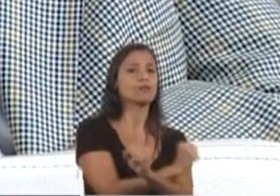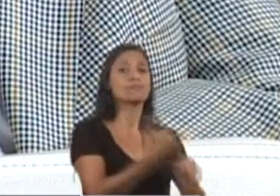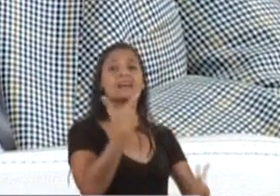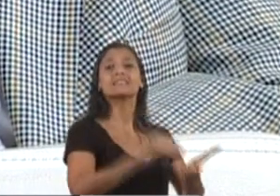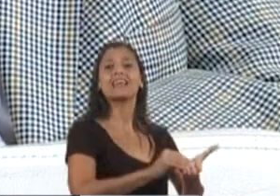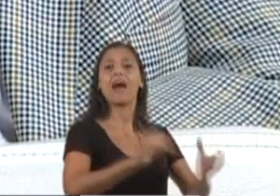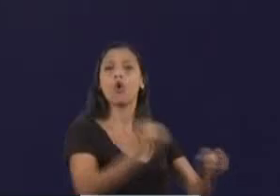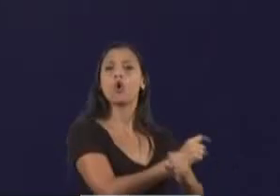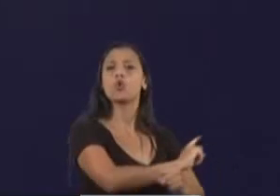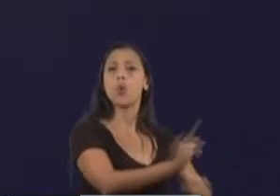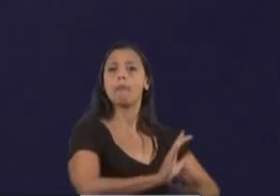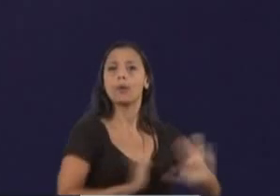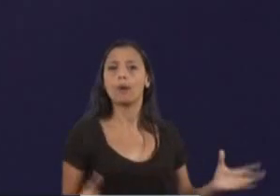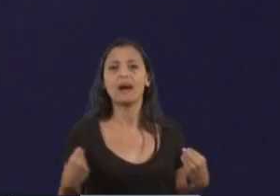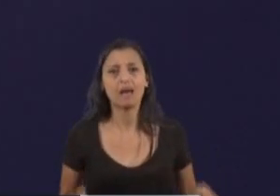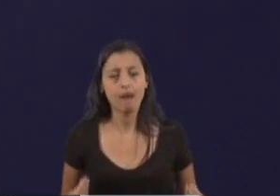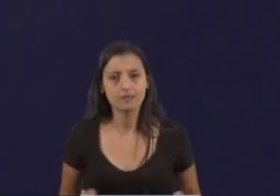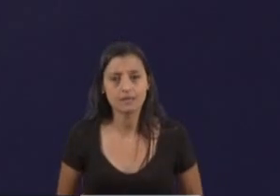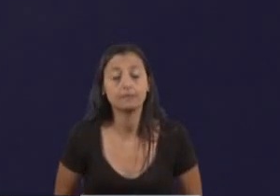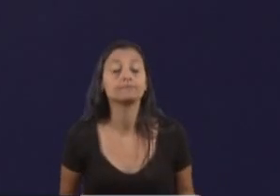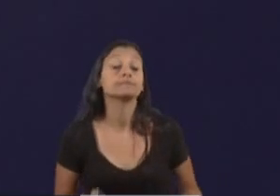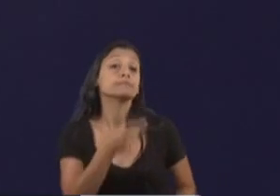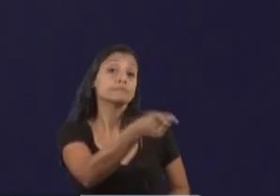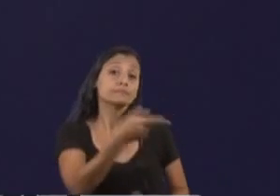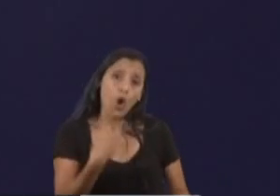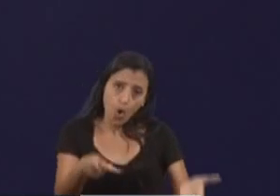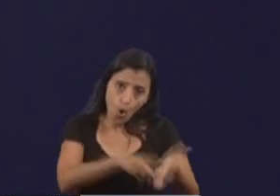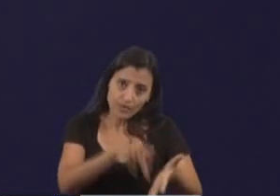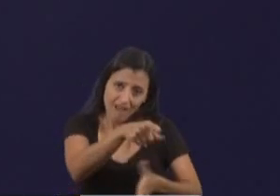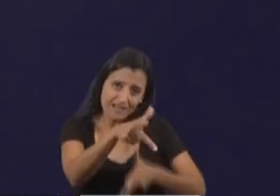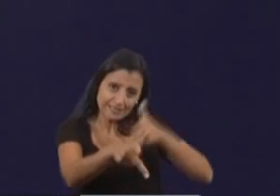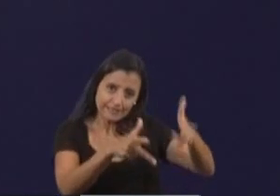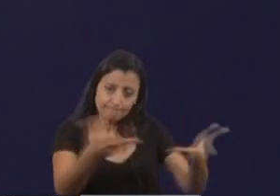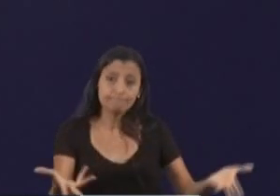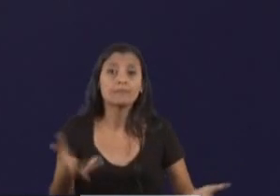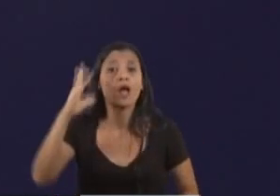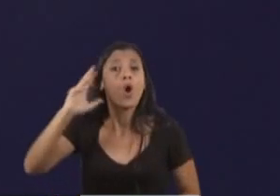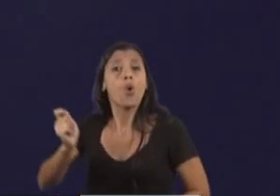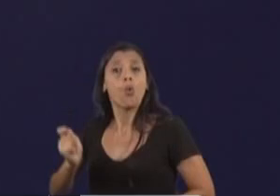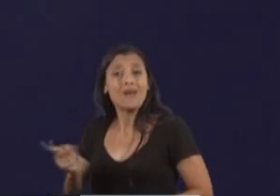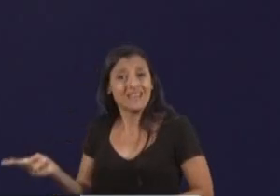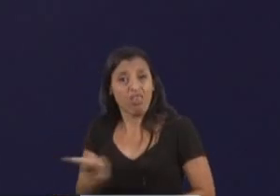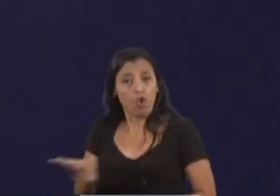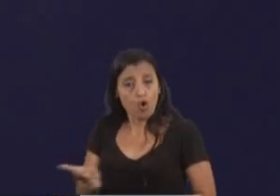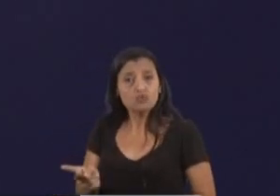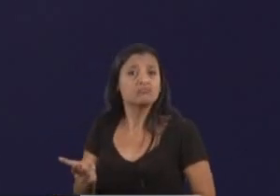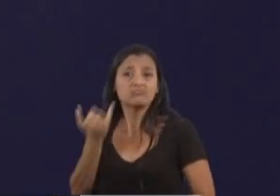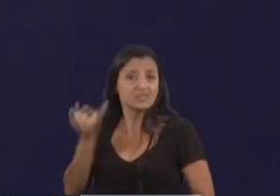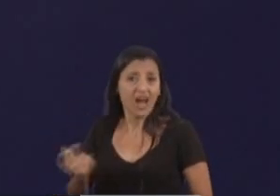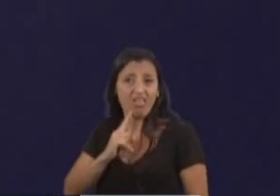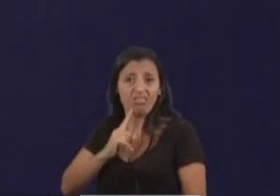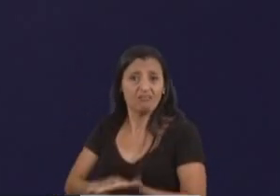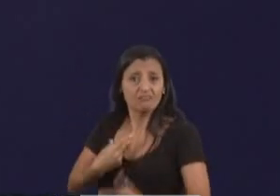el Senado. Bueno, pero eso, a ver, te repito, los jueces están designados en